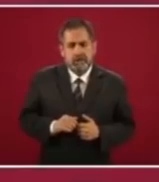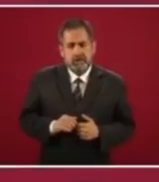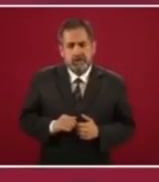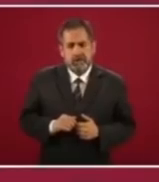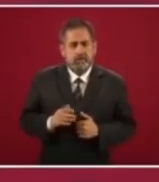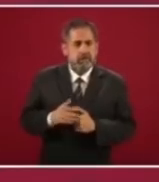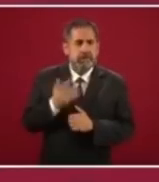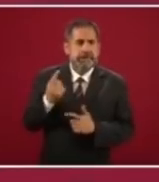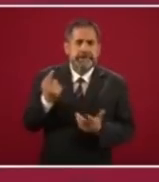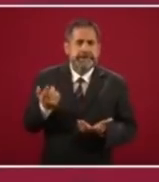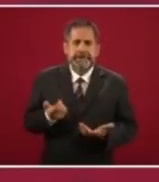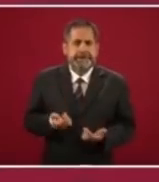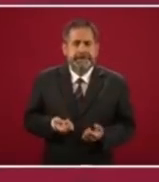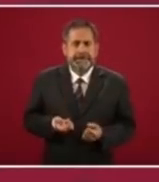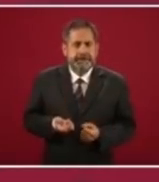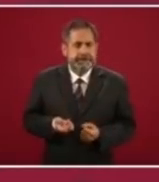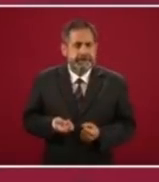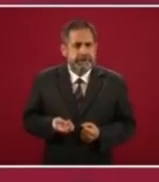si no